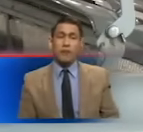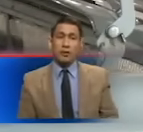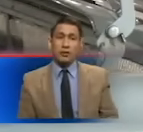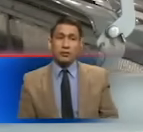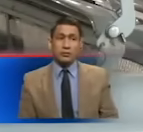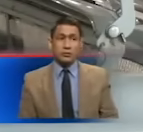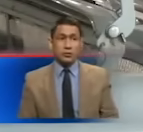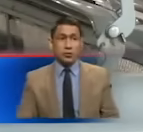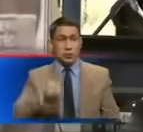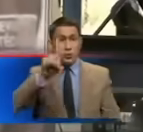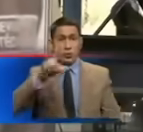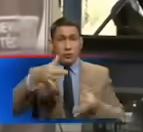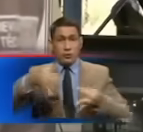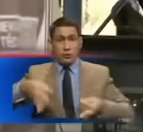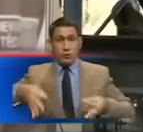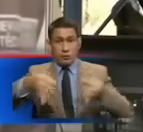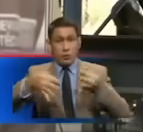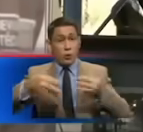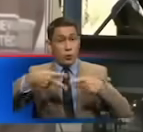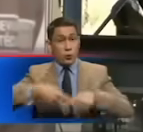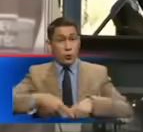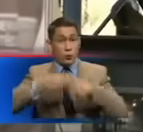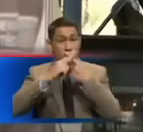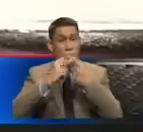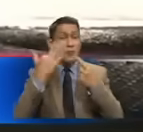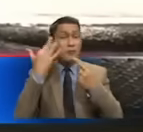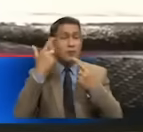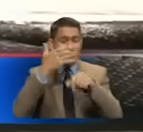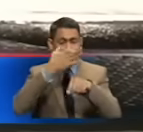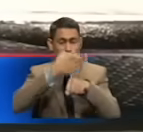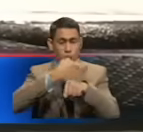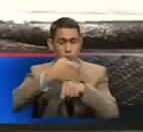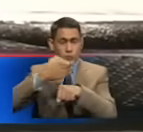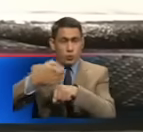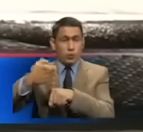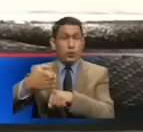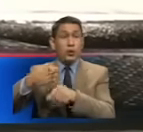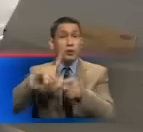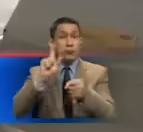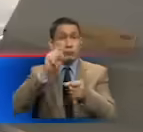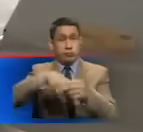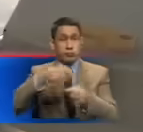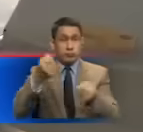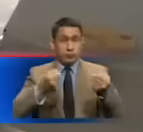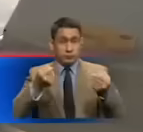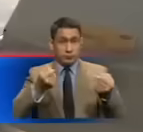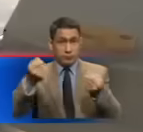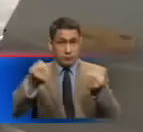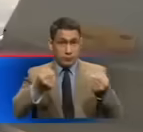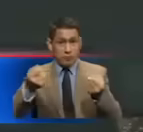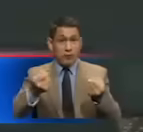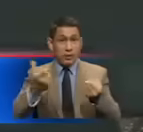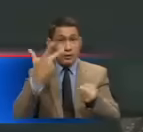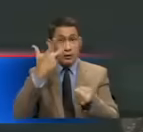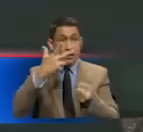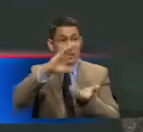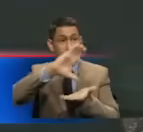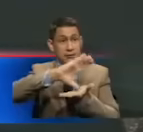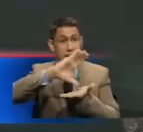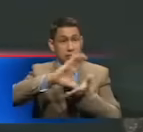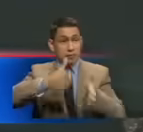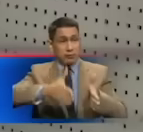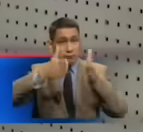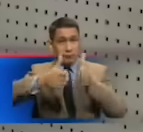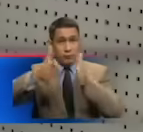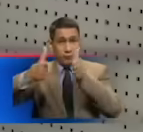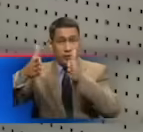Este 1 de febrero inicia el calendario de matriculación y revisión vehicular. Los tres centros de revisión en Guayaquil empiezan a